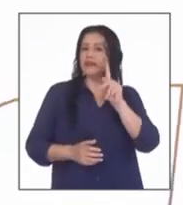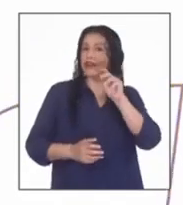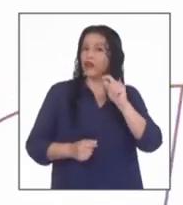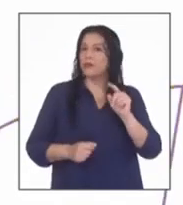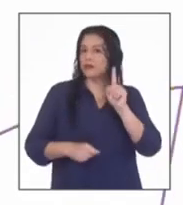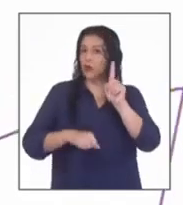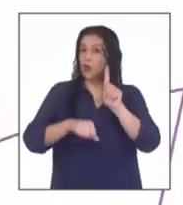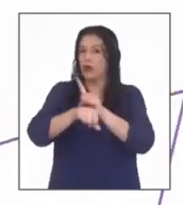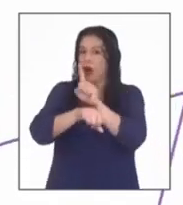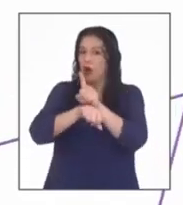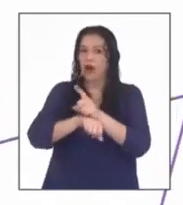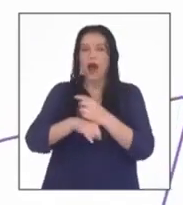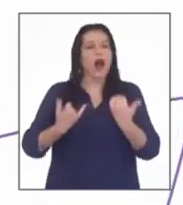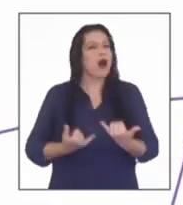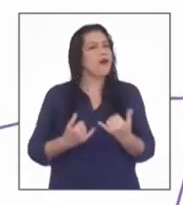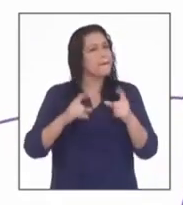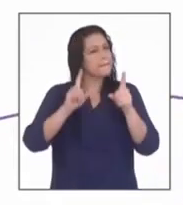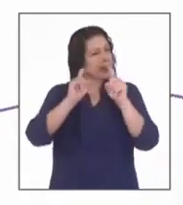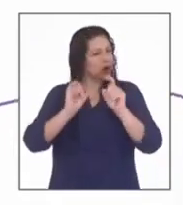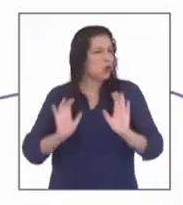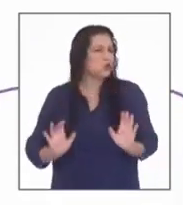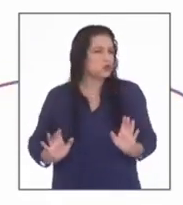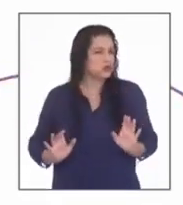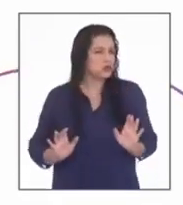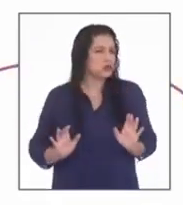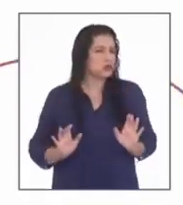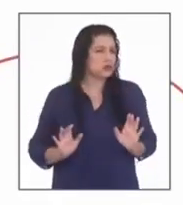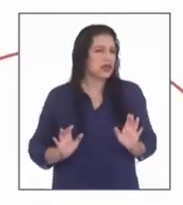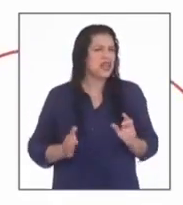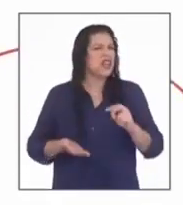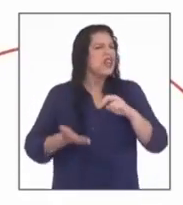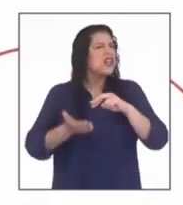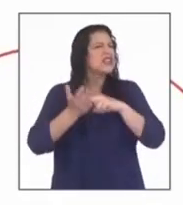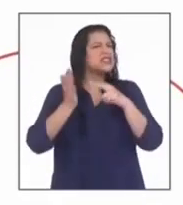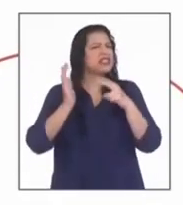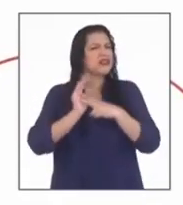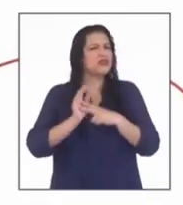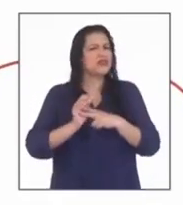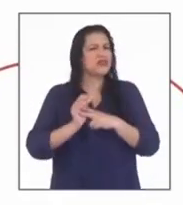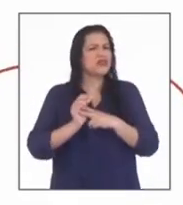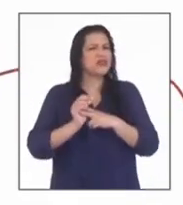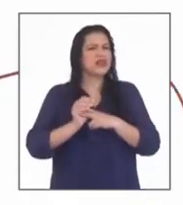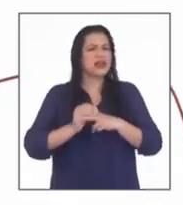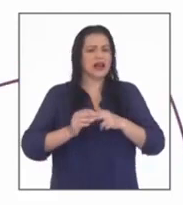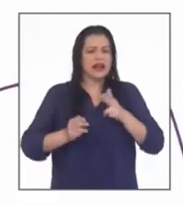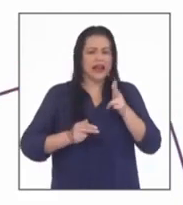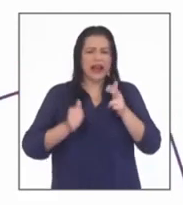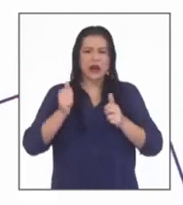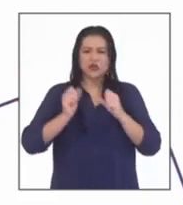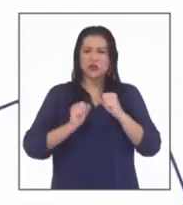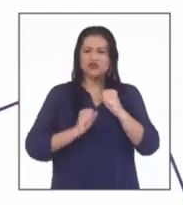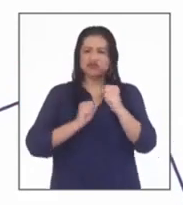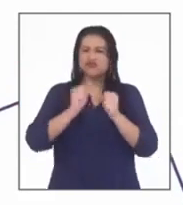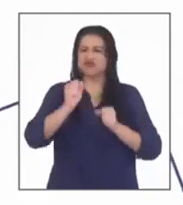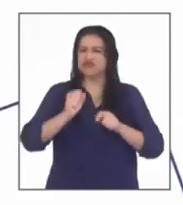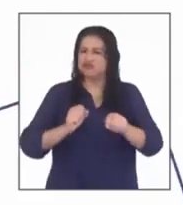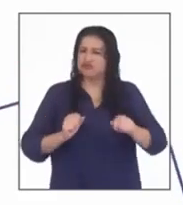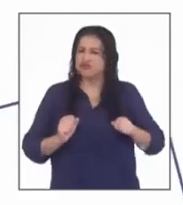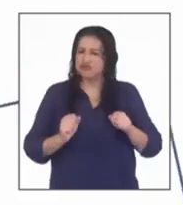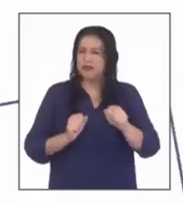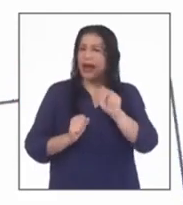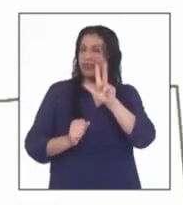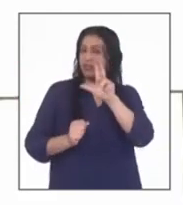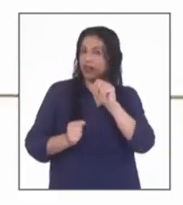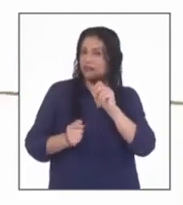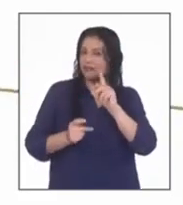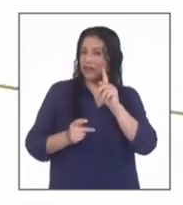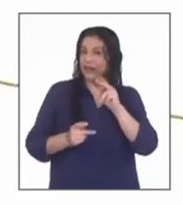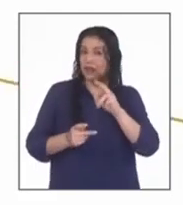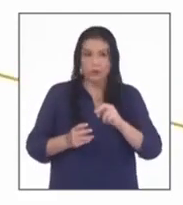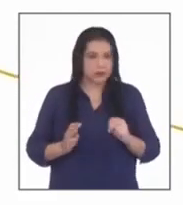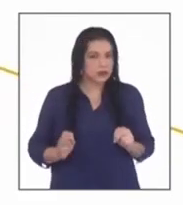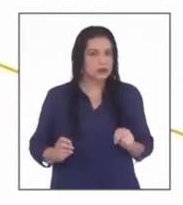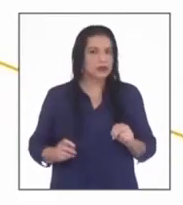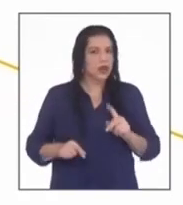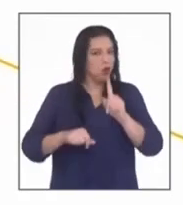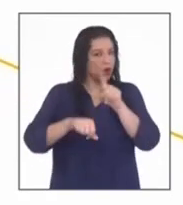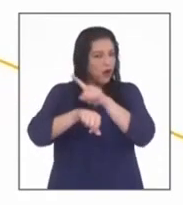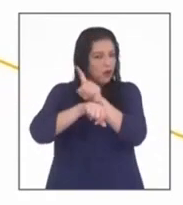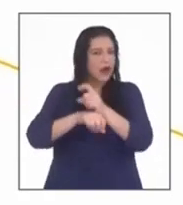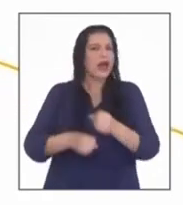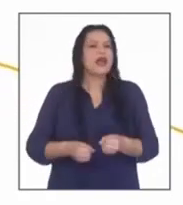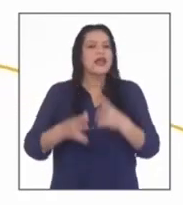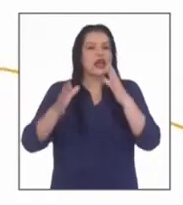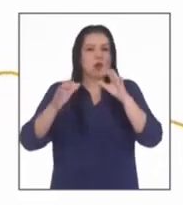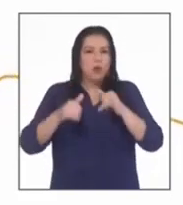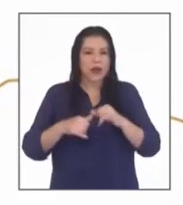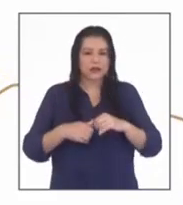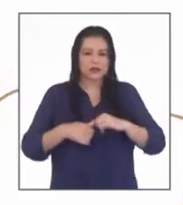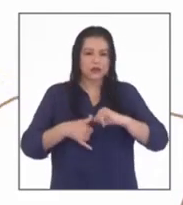hora. Y ahora pregunto, ¿qué significa ir a una velocidad de 30 kilómetros por hora? Y otra, ¿cuántos metros